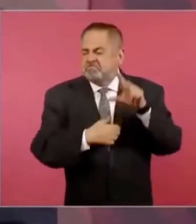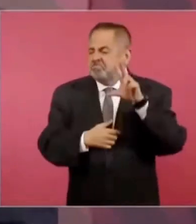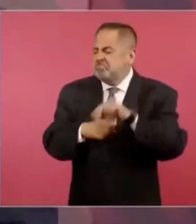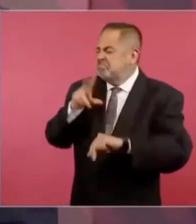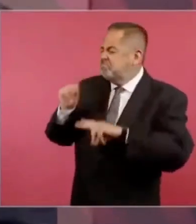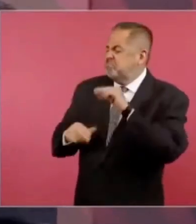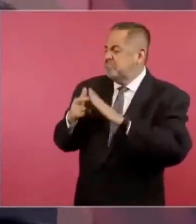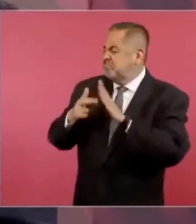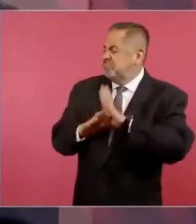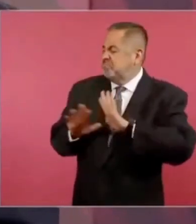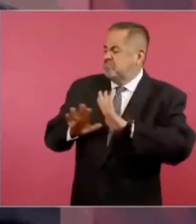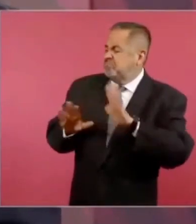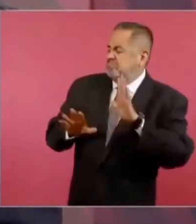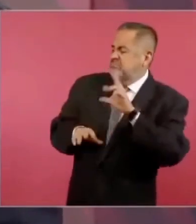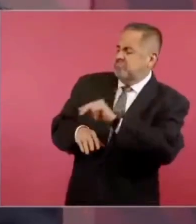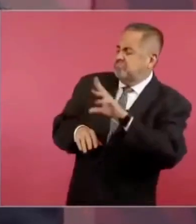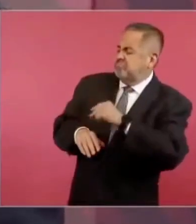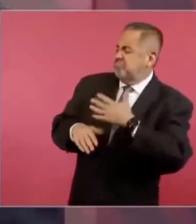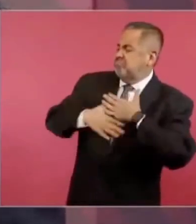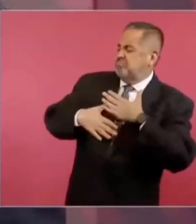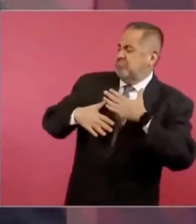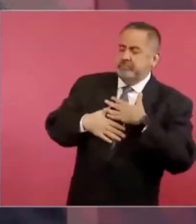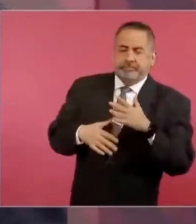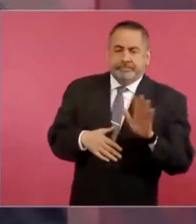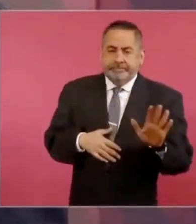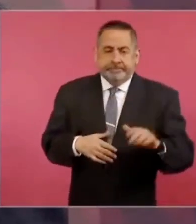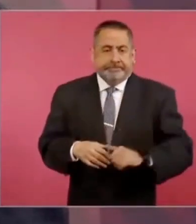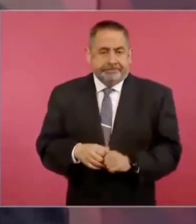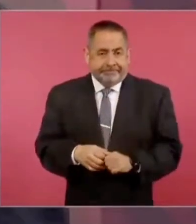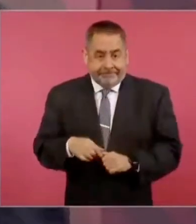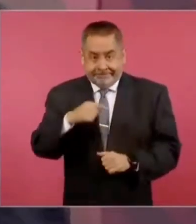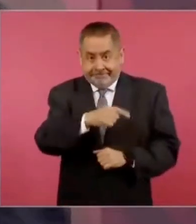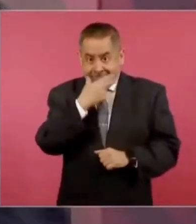modificar su visión, y lo cito